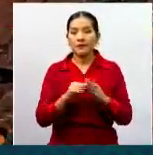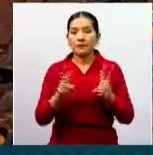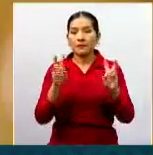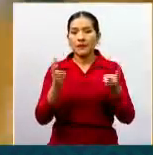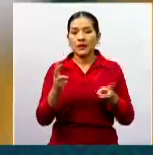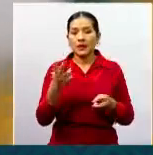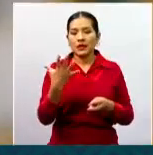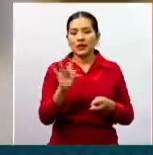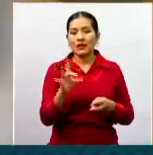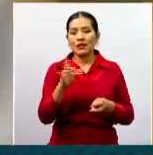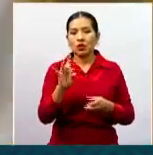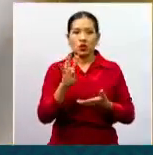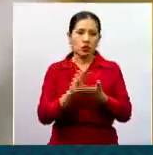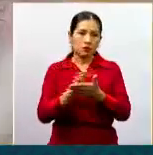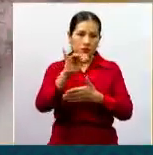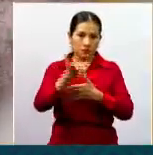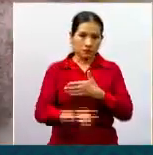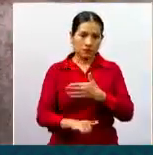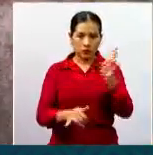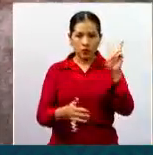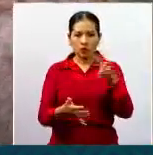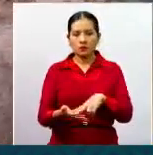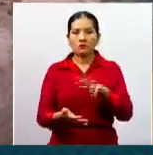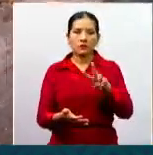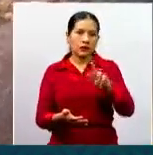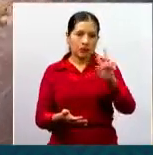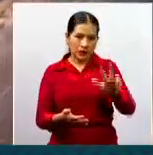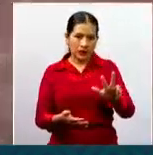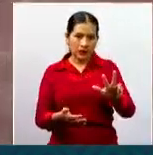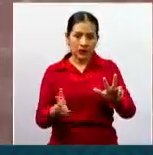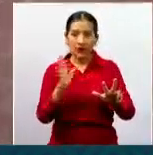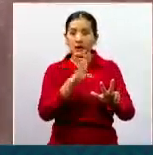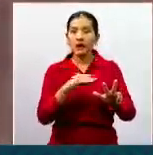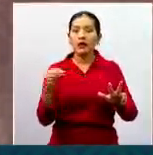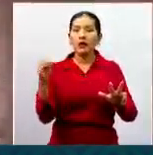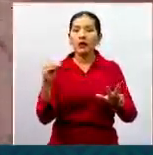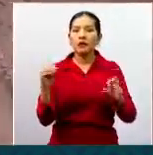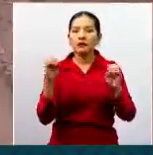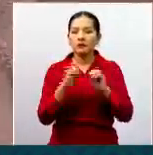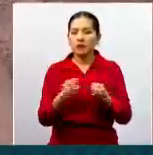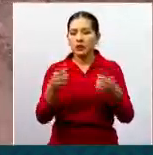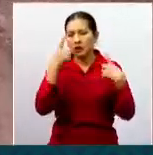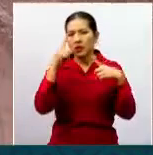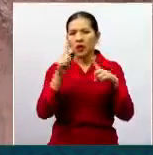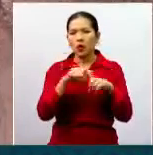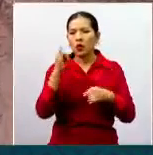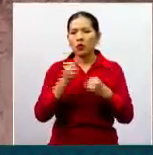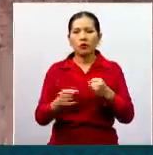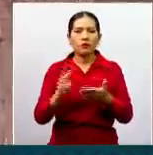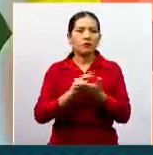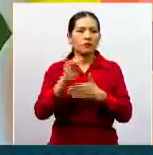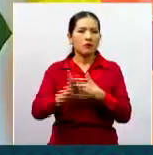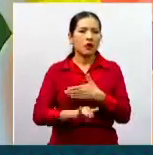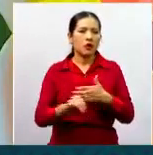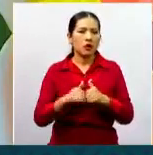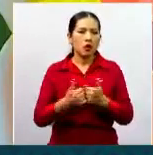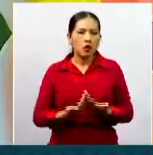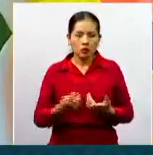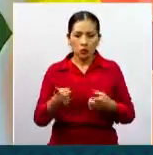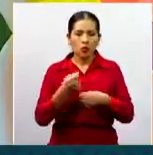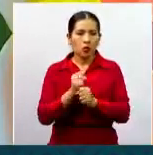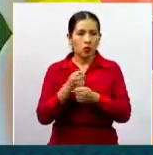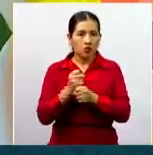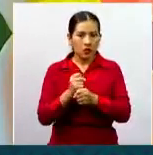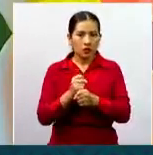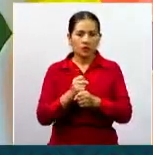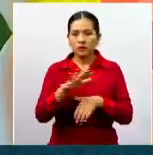el 18 de mayo del 2023 y la conclusión de mayo, la conclusión de la obra va a